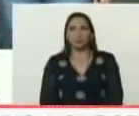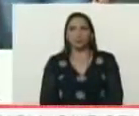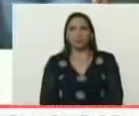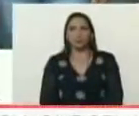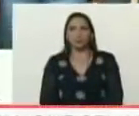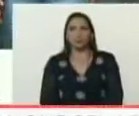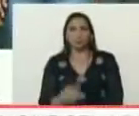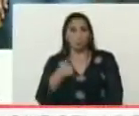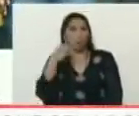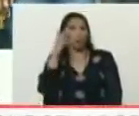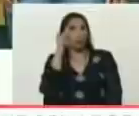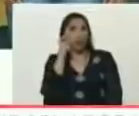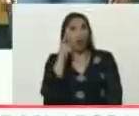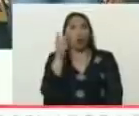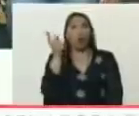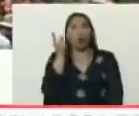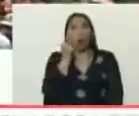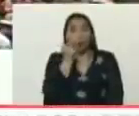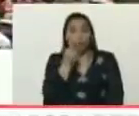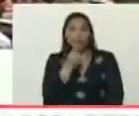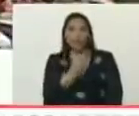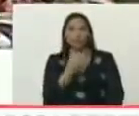Yo escuché, los hombres dicen.